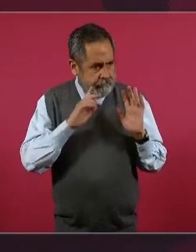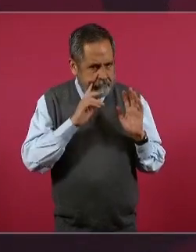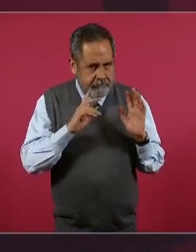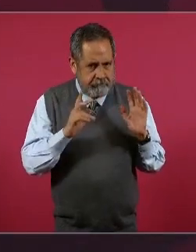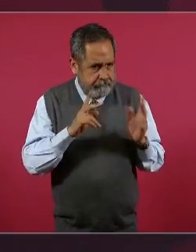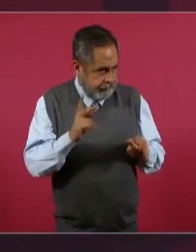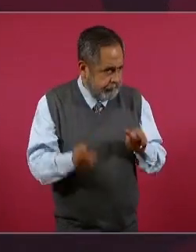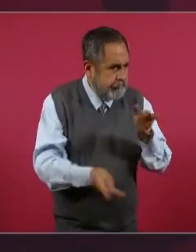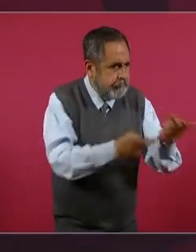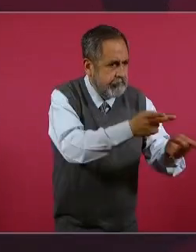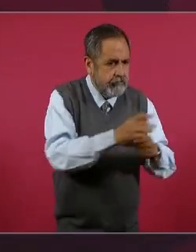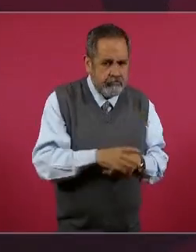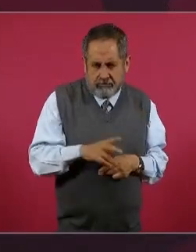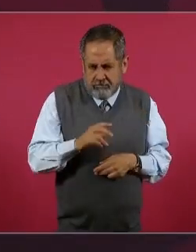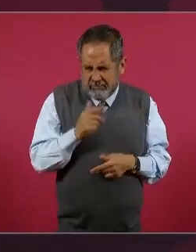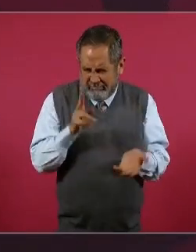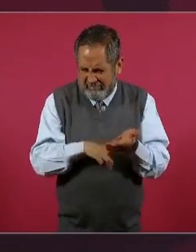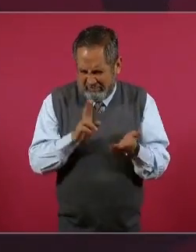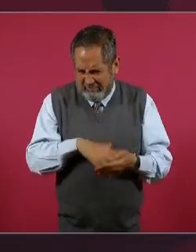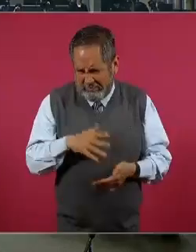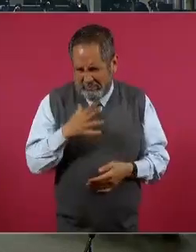o no es nota.